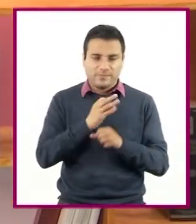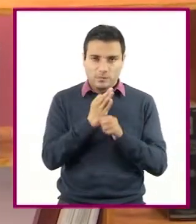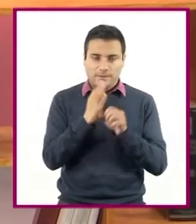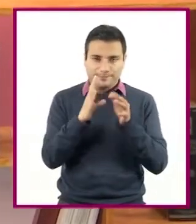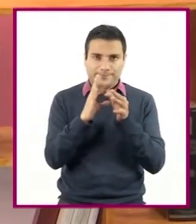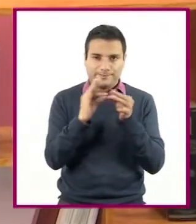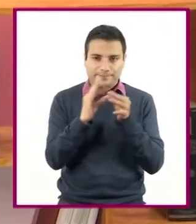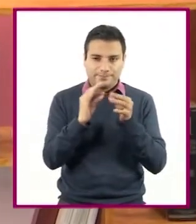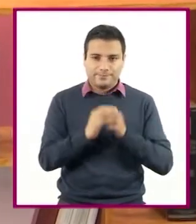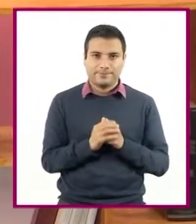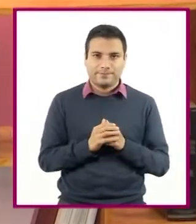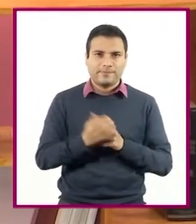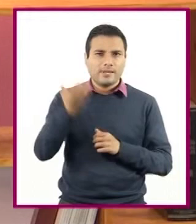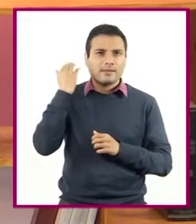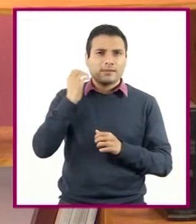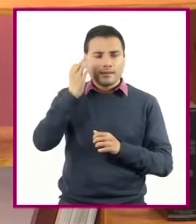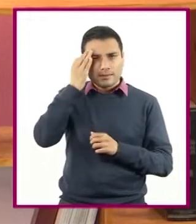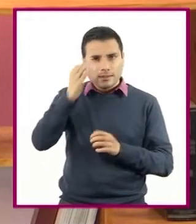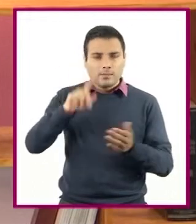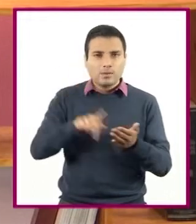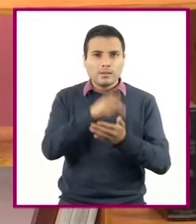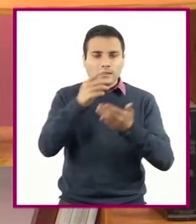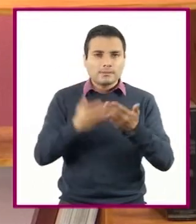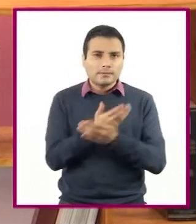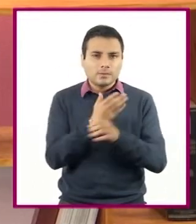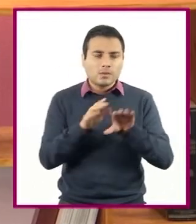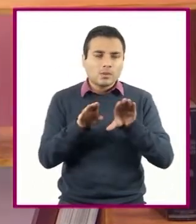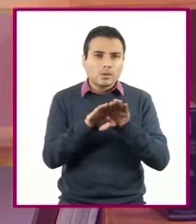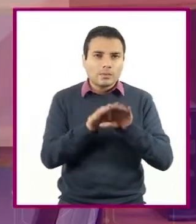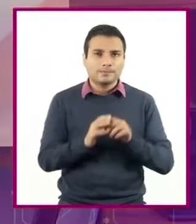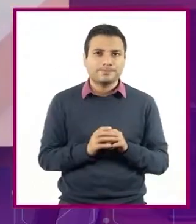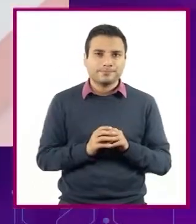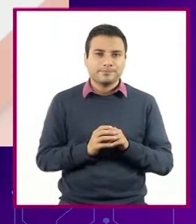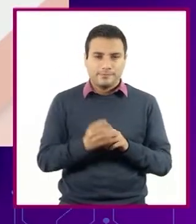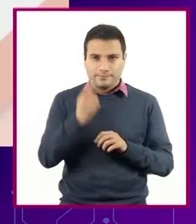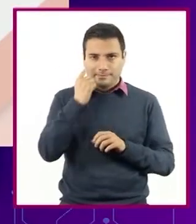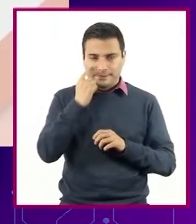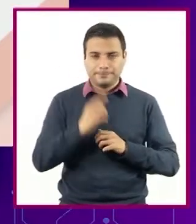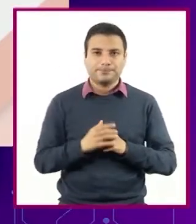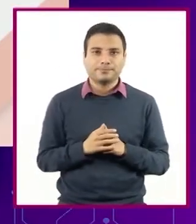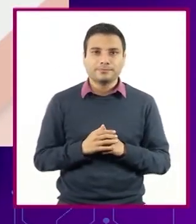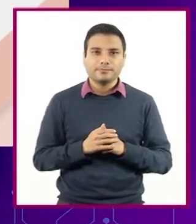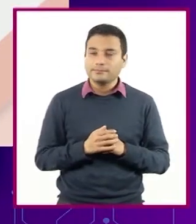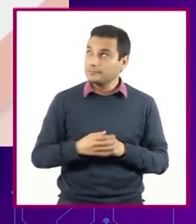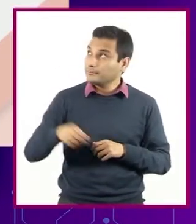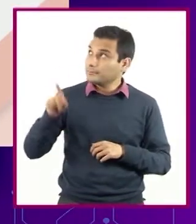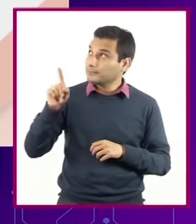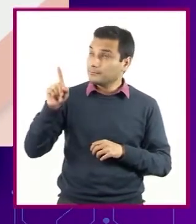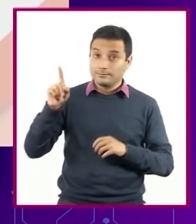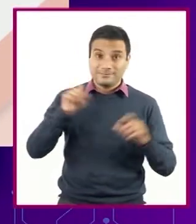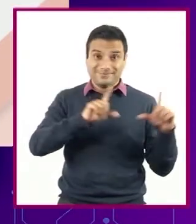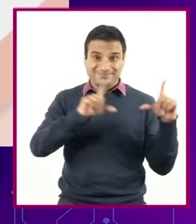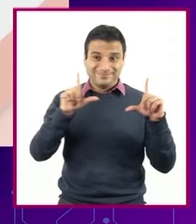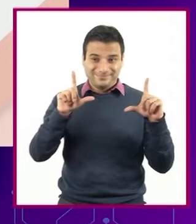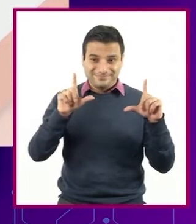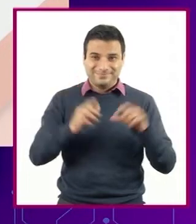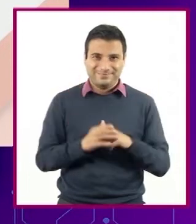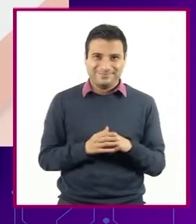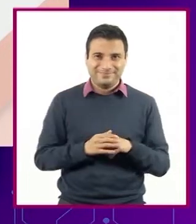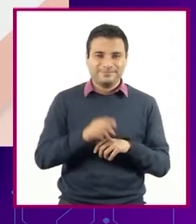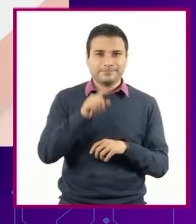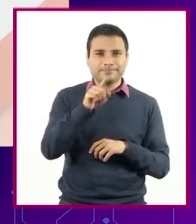periodo, el Renacimiento. Es posible que en el texto que apareció en pantalla hayas